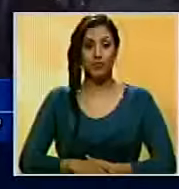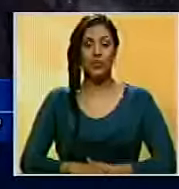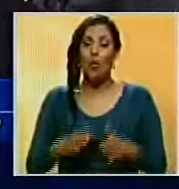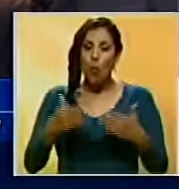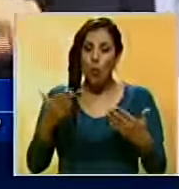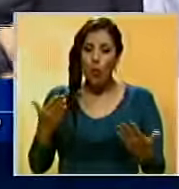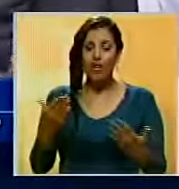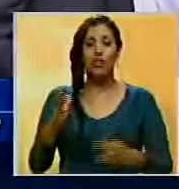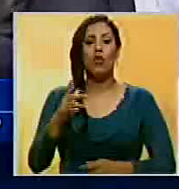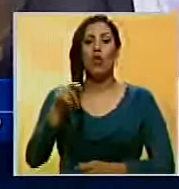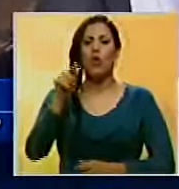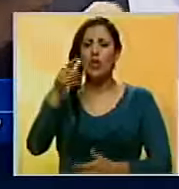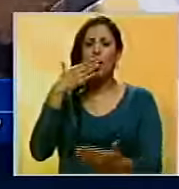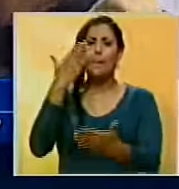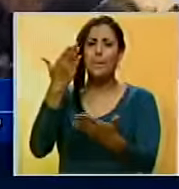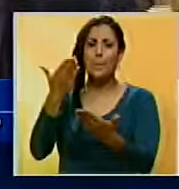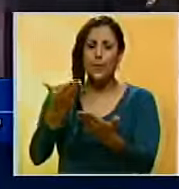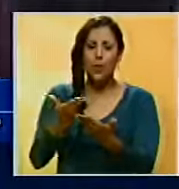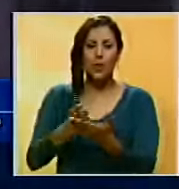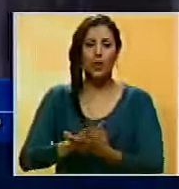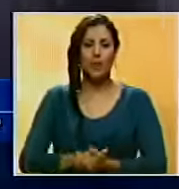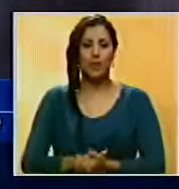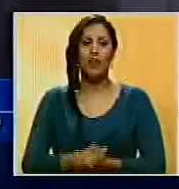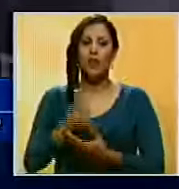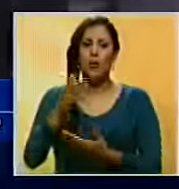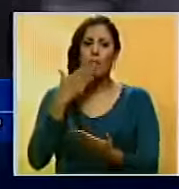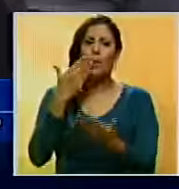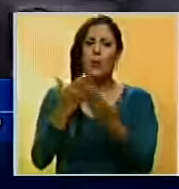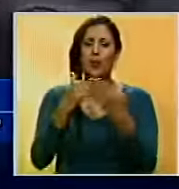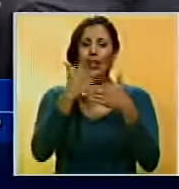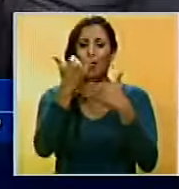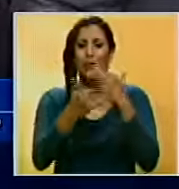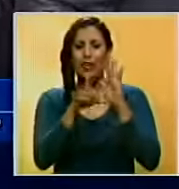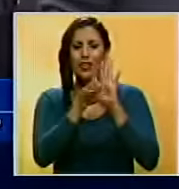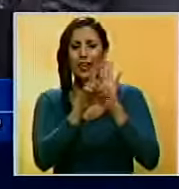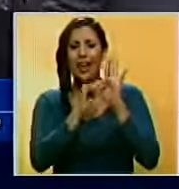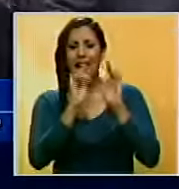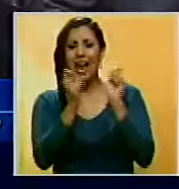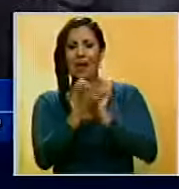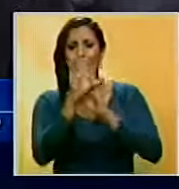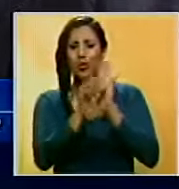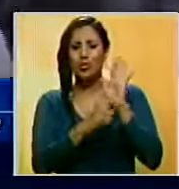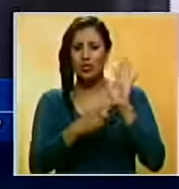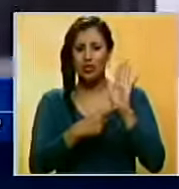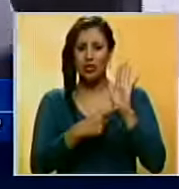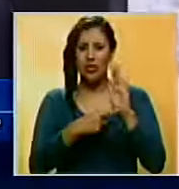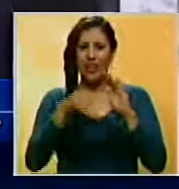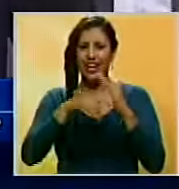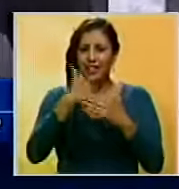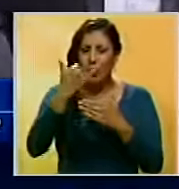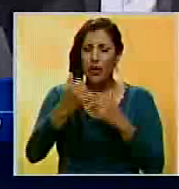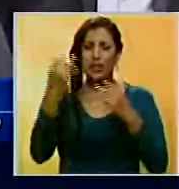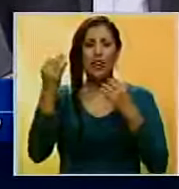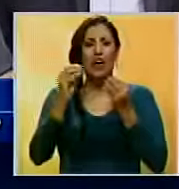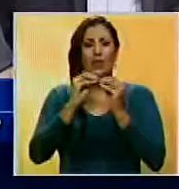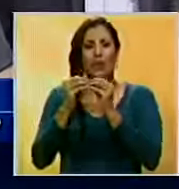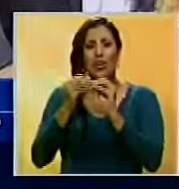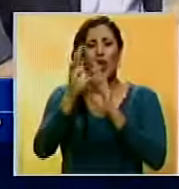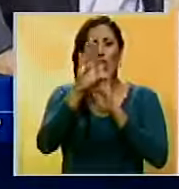cuando para presentar para presentar este proyecto de enmienda que es un proyecto para enmendar